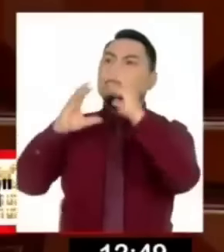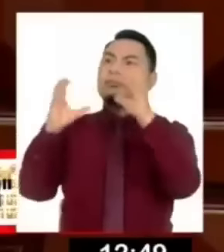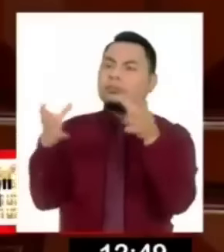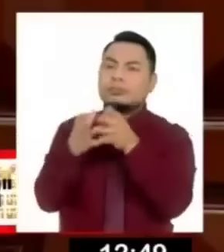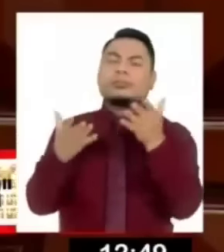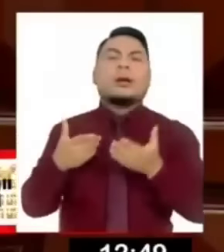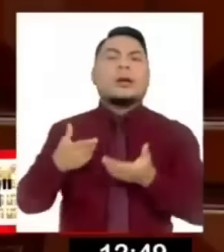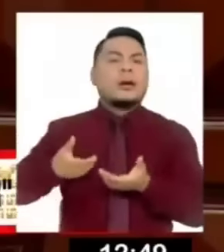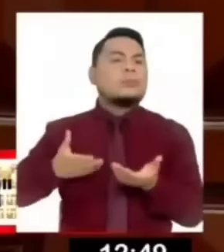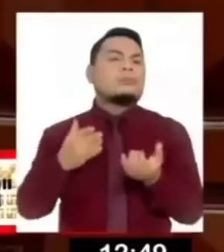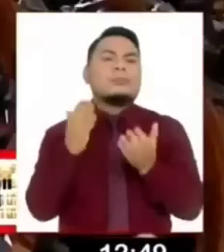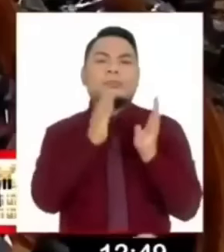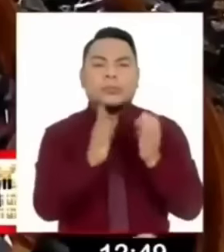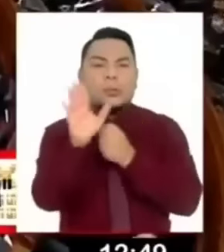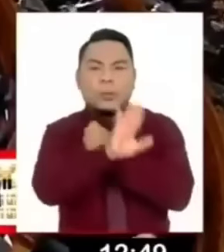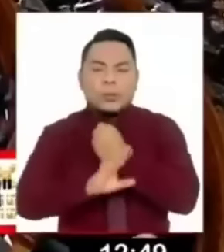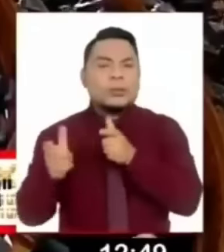represas.